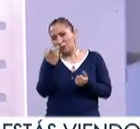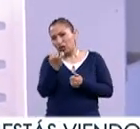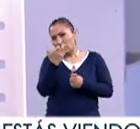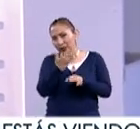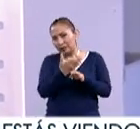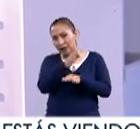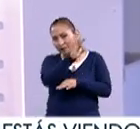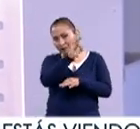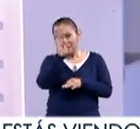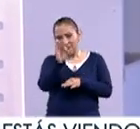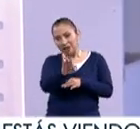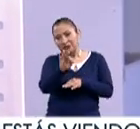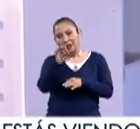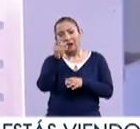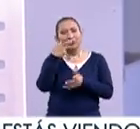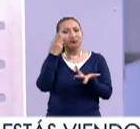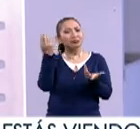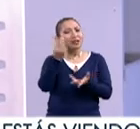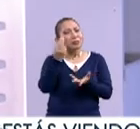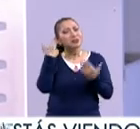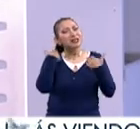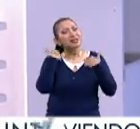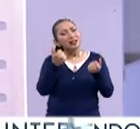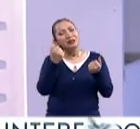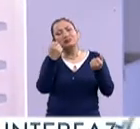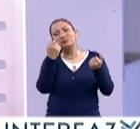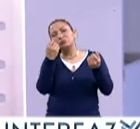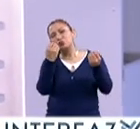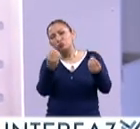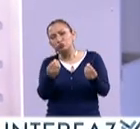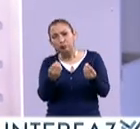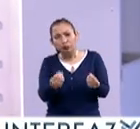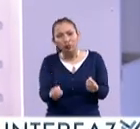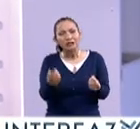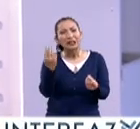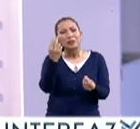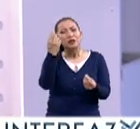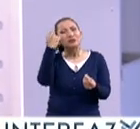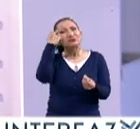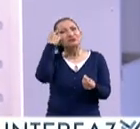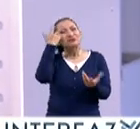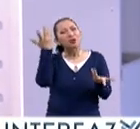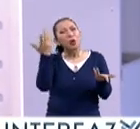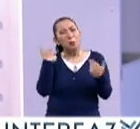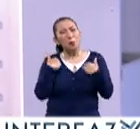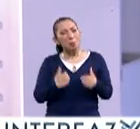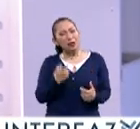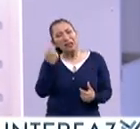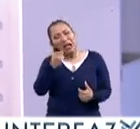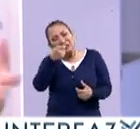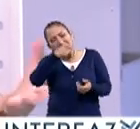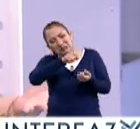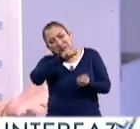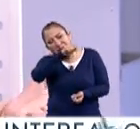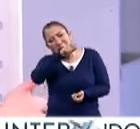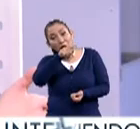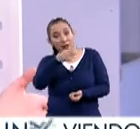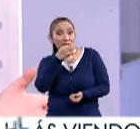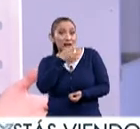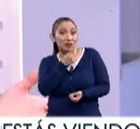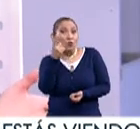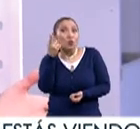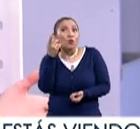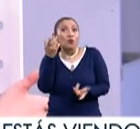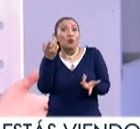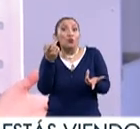en estas fechas donde necesitamos comprender mucho, necesitamos entender nuestra humanidad, porque pues festejamos